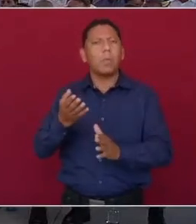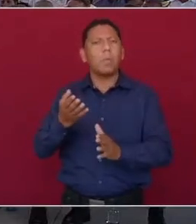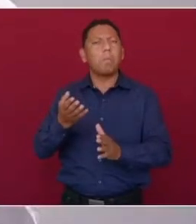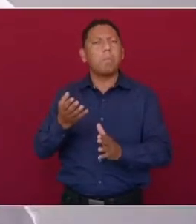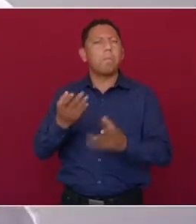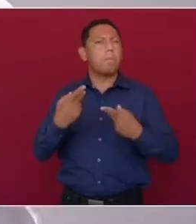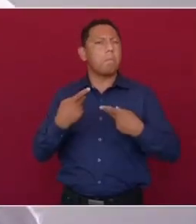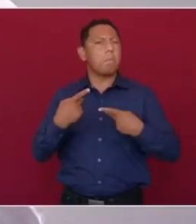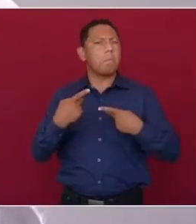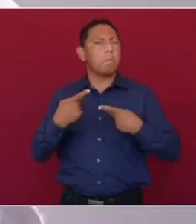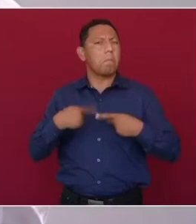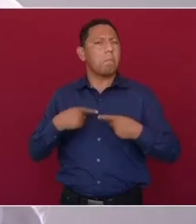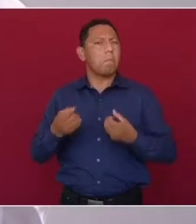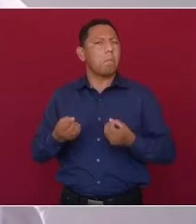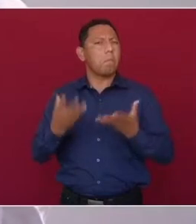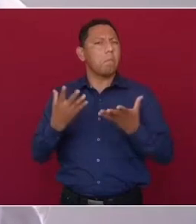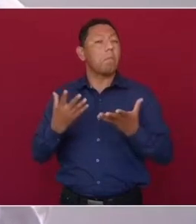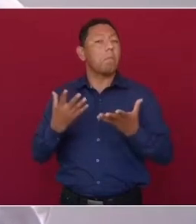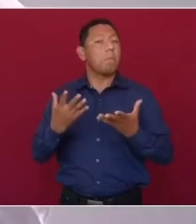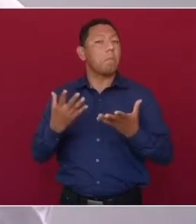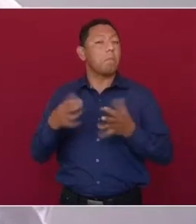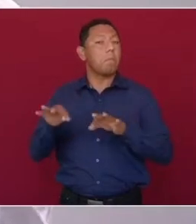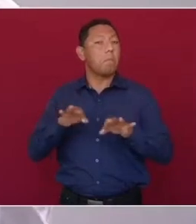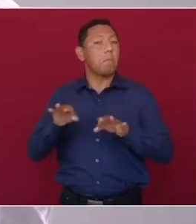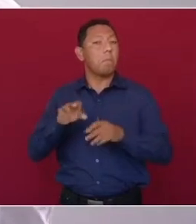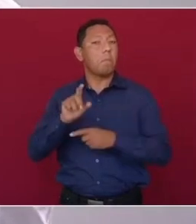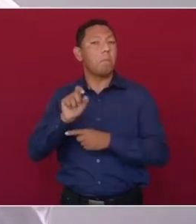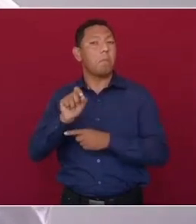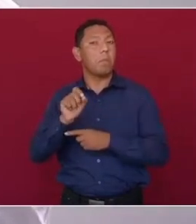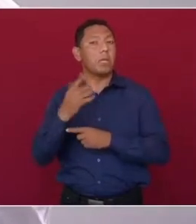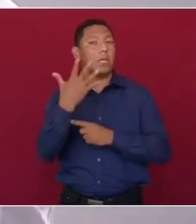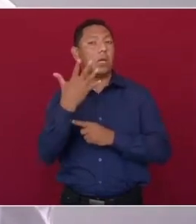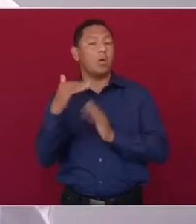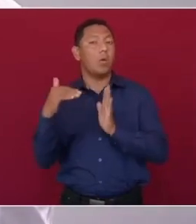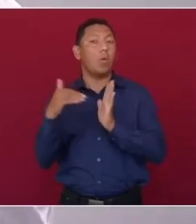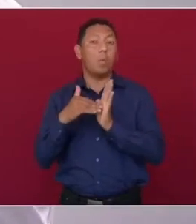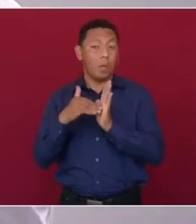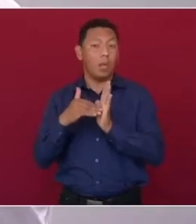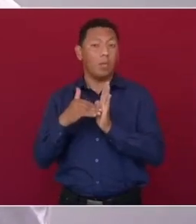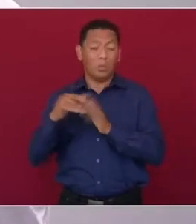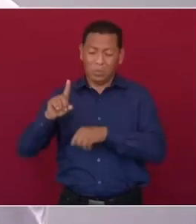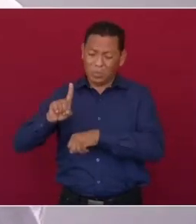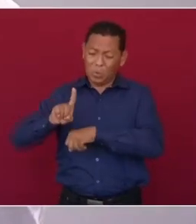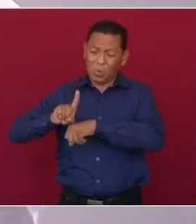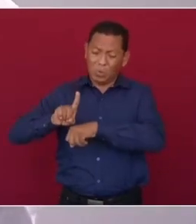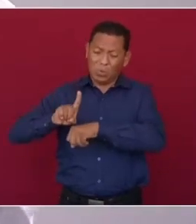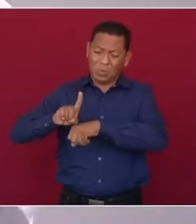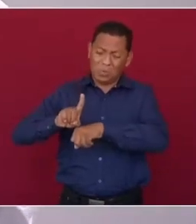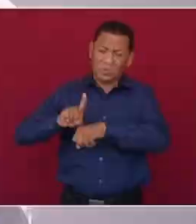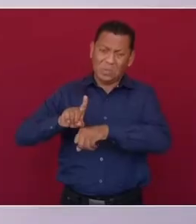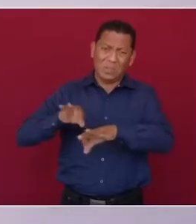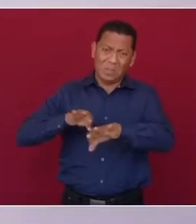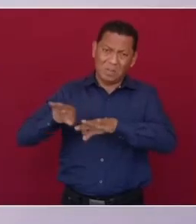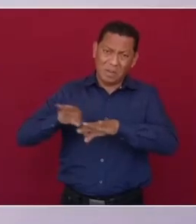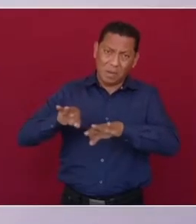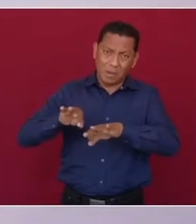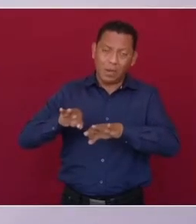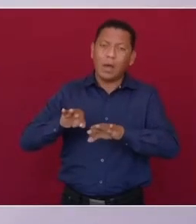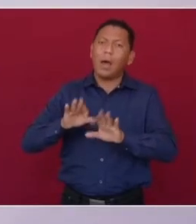de 25,000 trabajadores diarios, pero va a ser